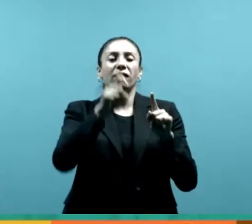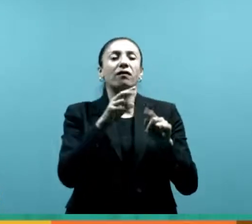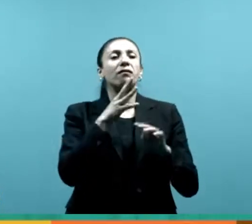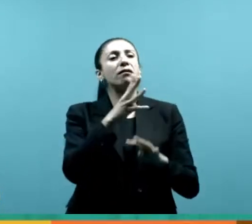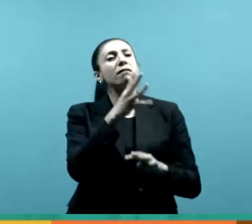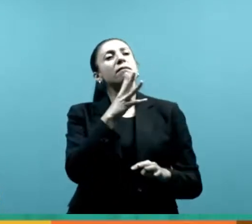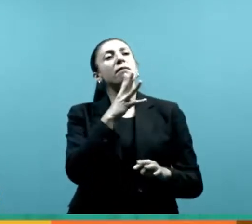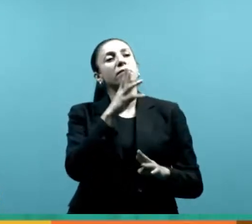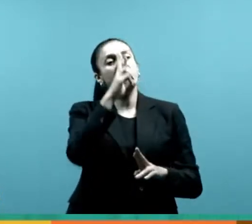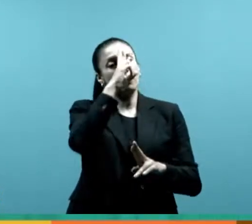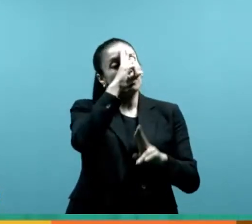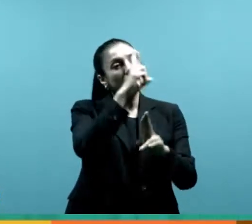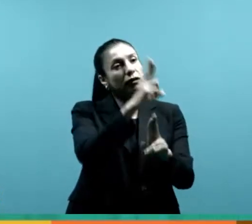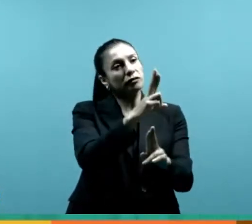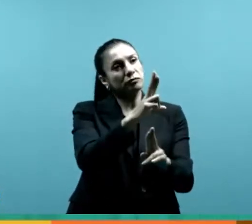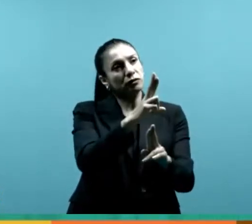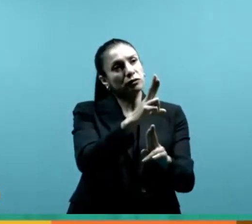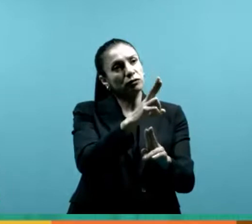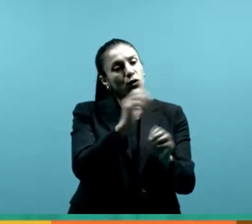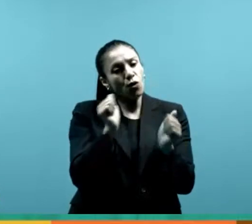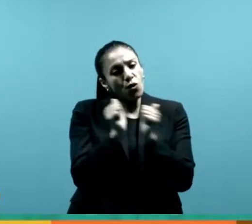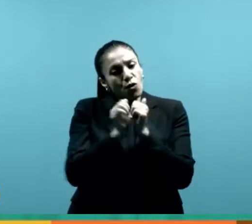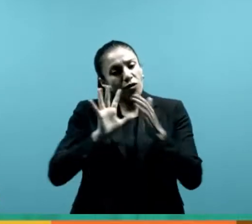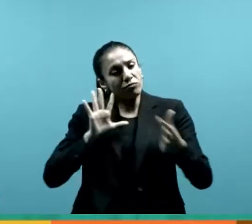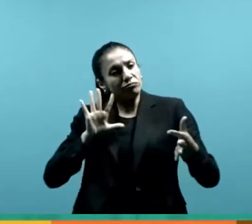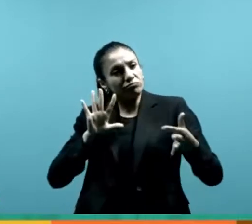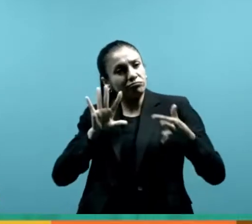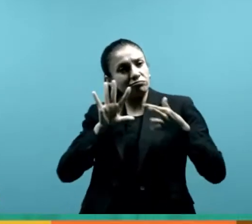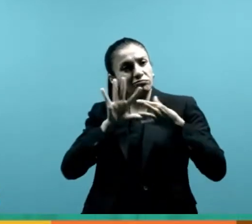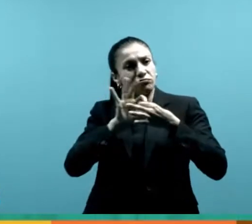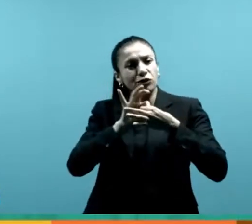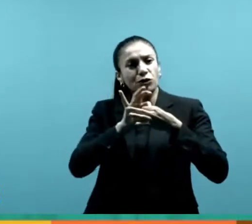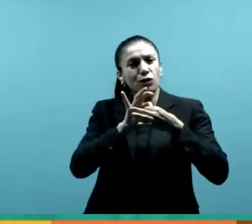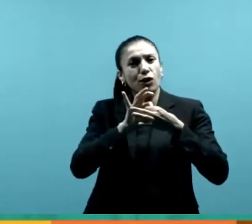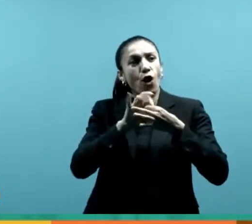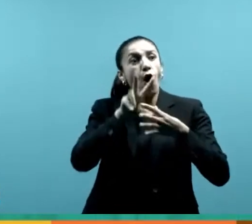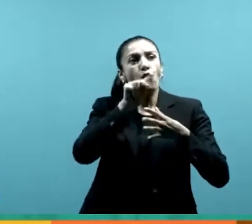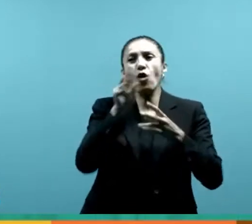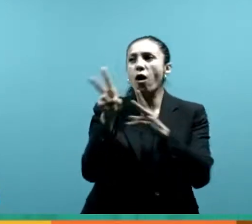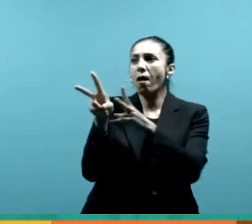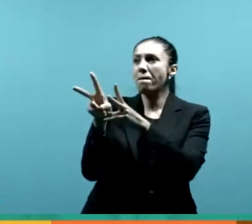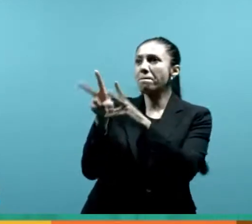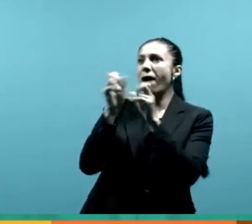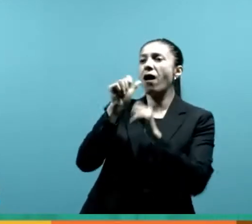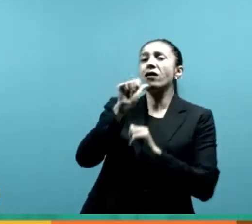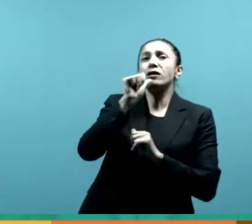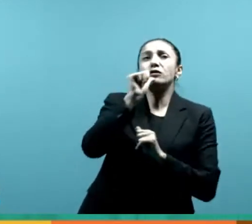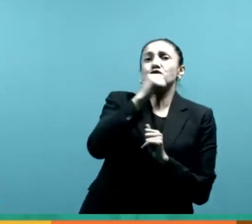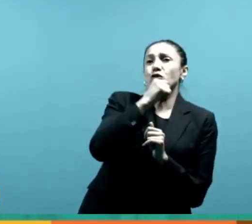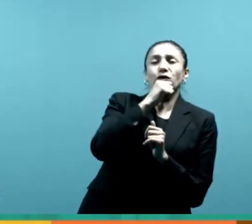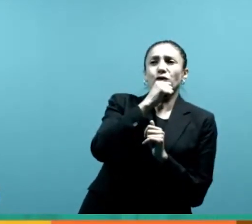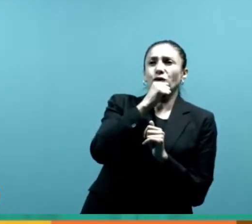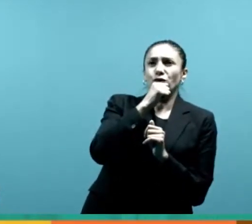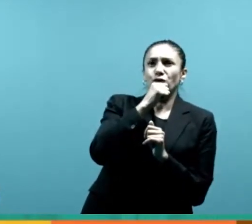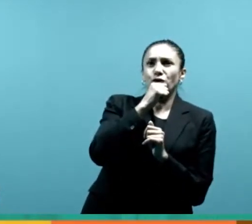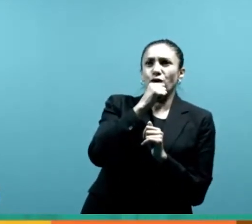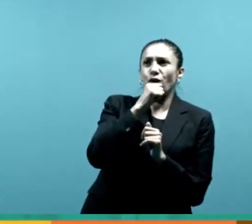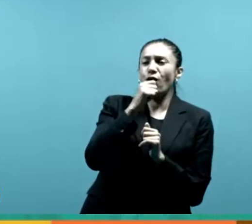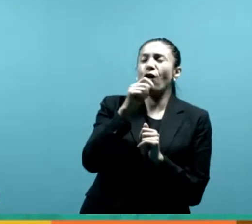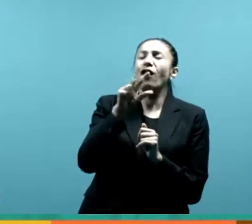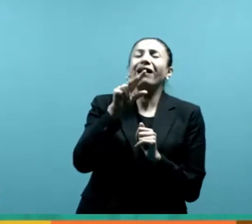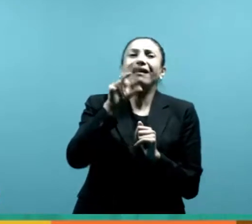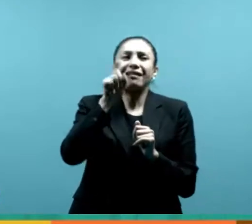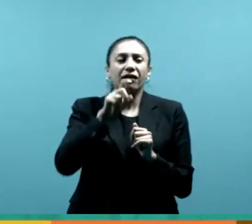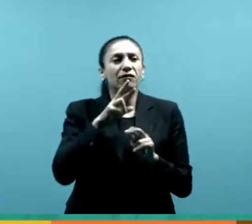hacer esta conexión, no usar su sufrimiento, pero contarlo de una manera que pueda volverse un espejo y que